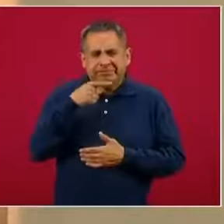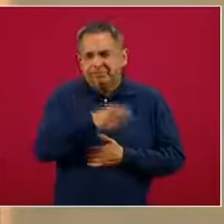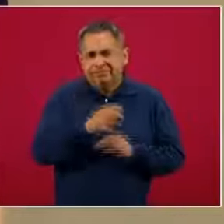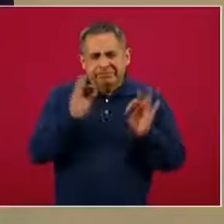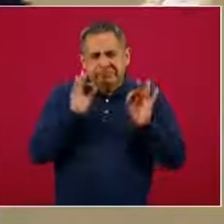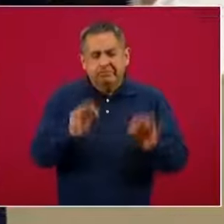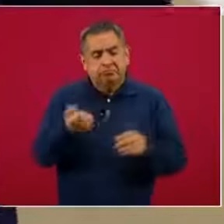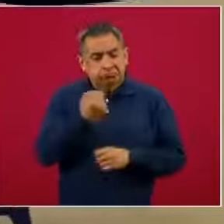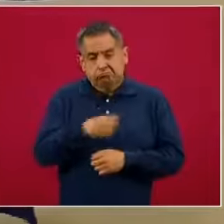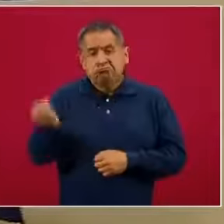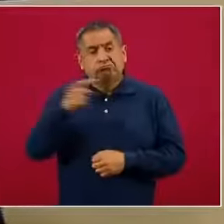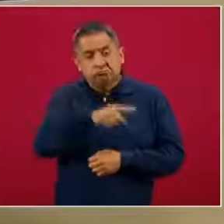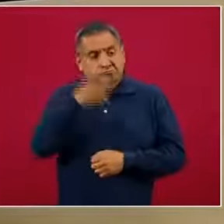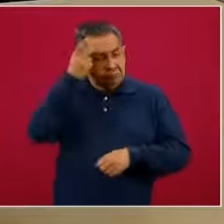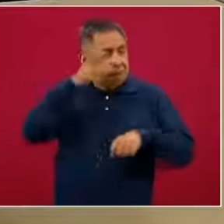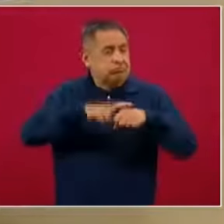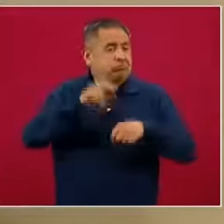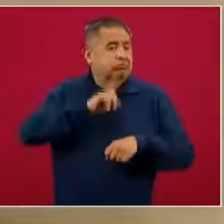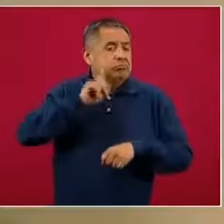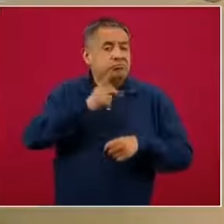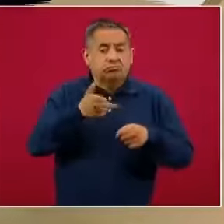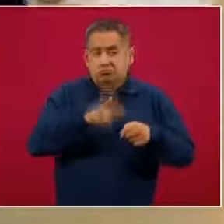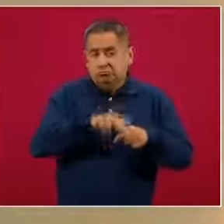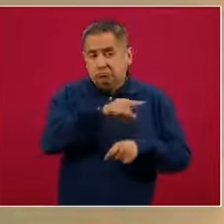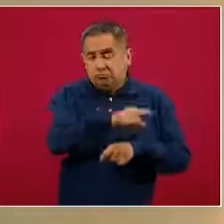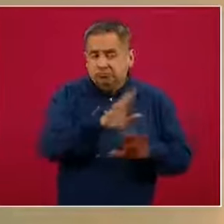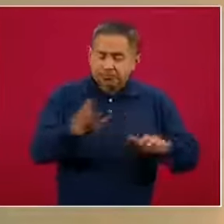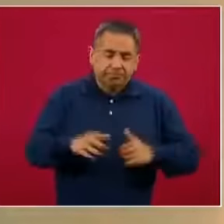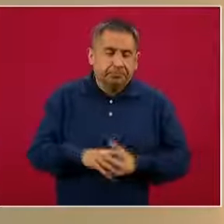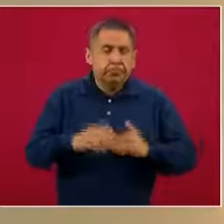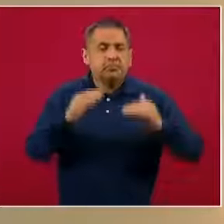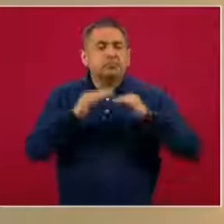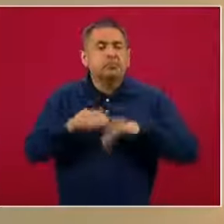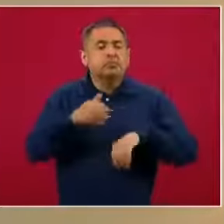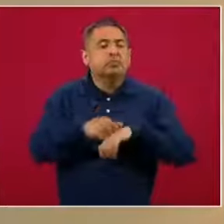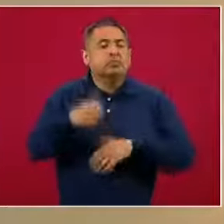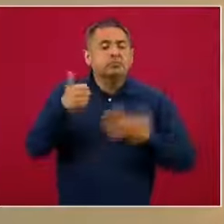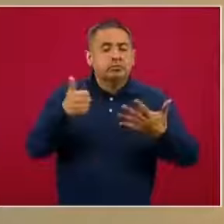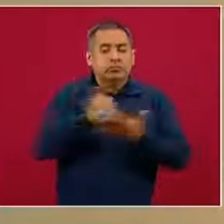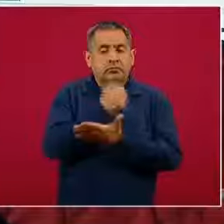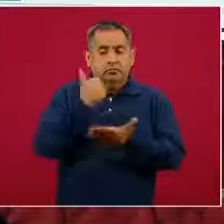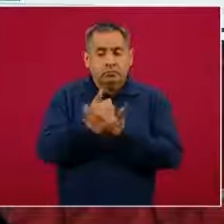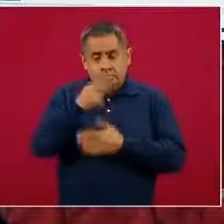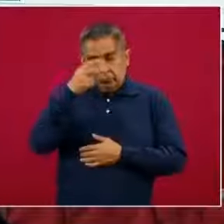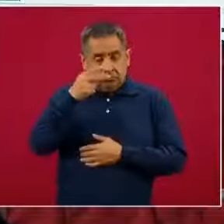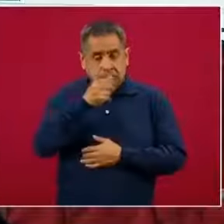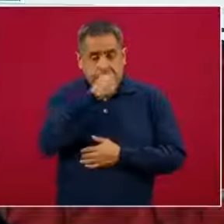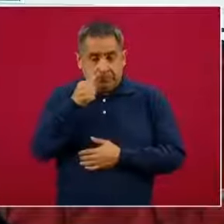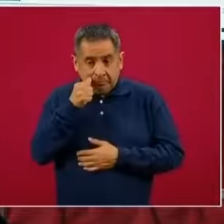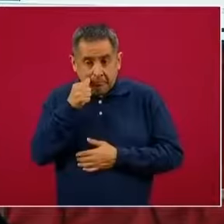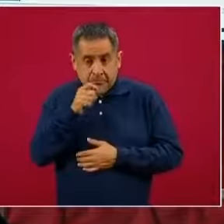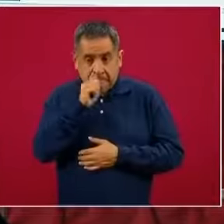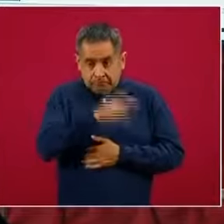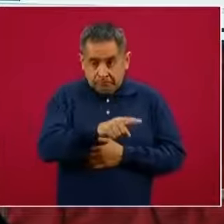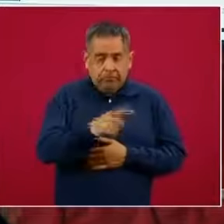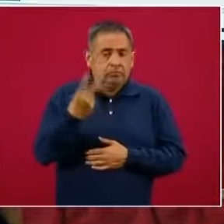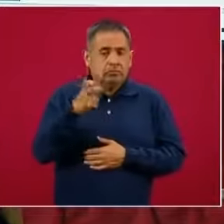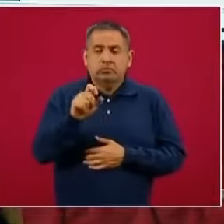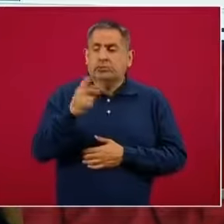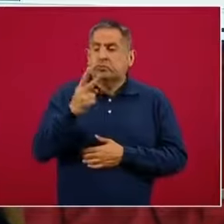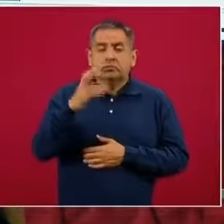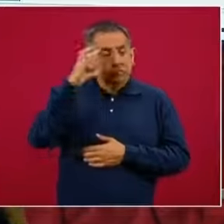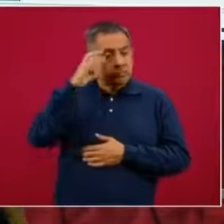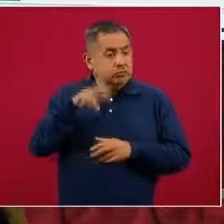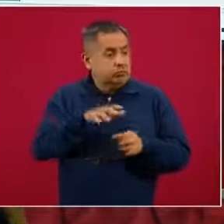extraordinariamente eficiente en este proceso de reconversión. Y en el 6 también de Ciudad Juárez, de sus 222 camas